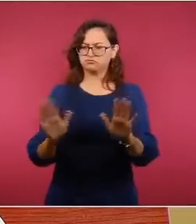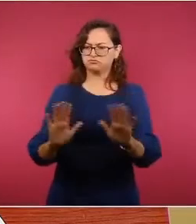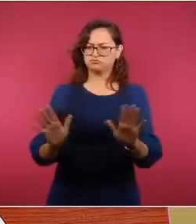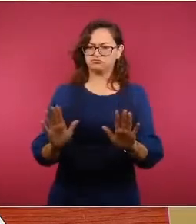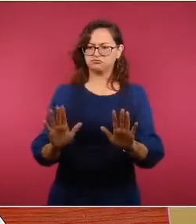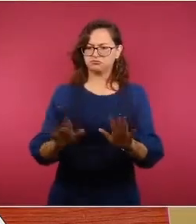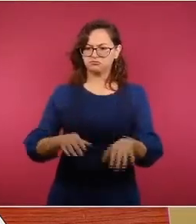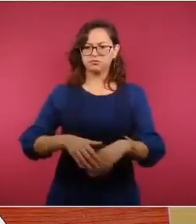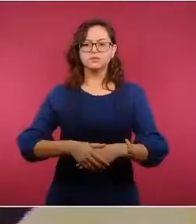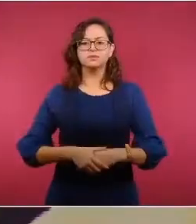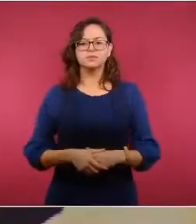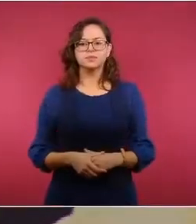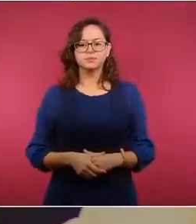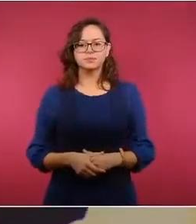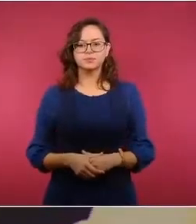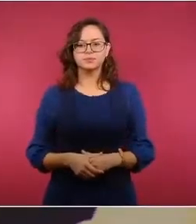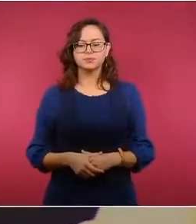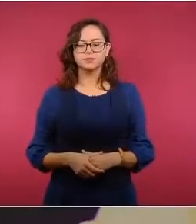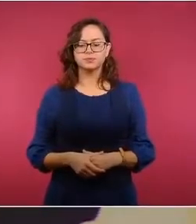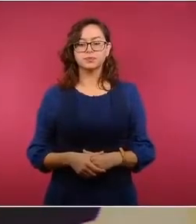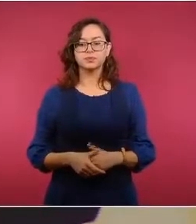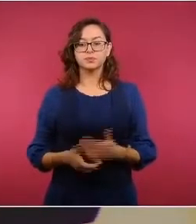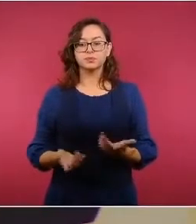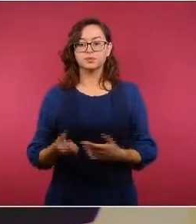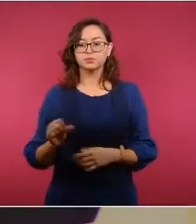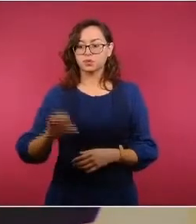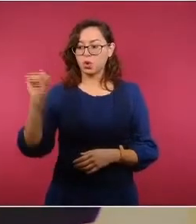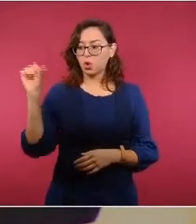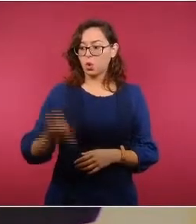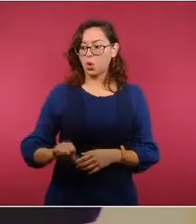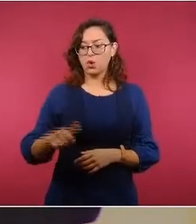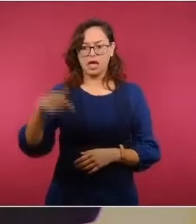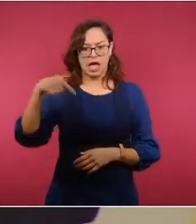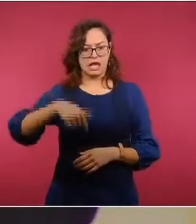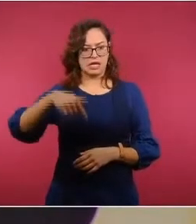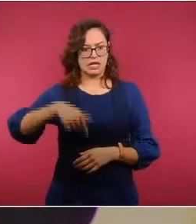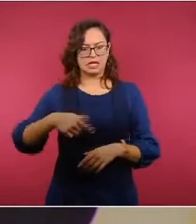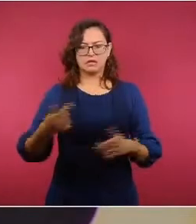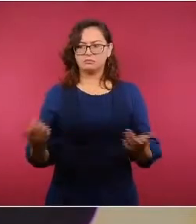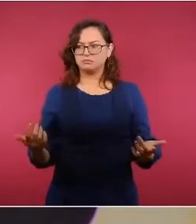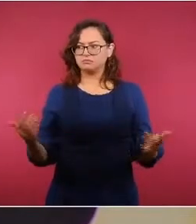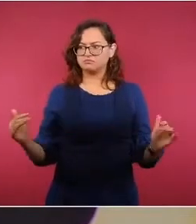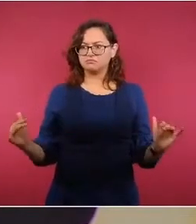El propósito de hacer esta rueda de prensa